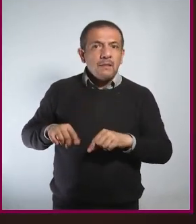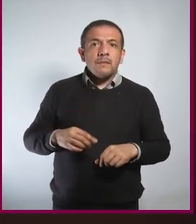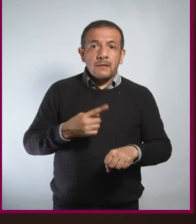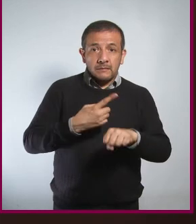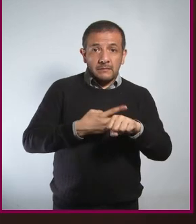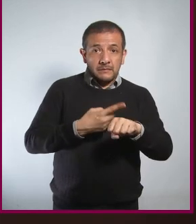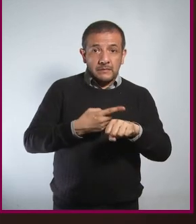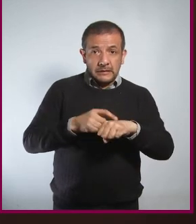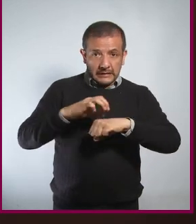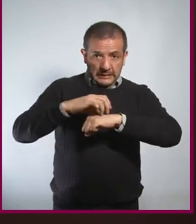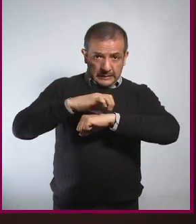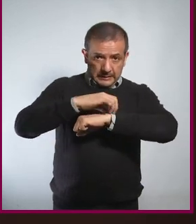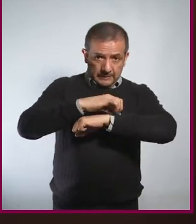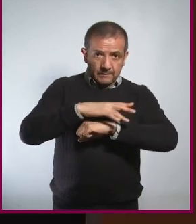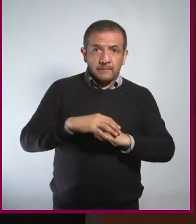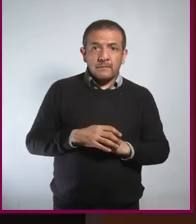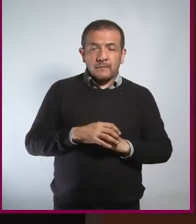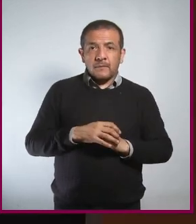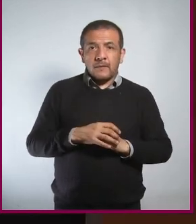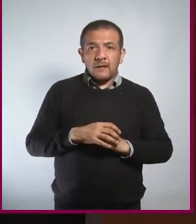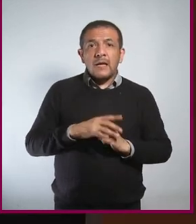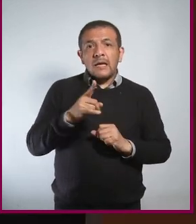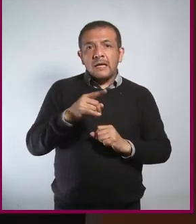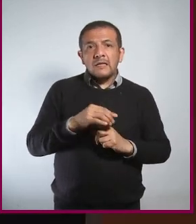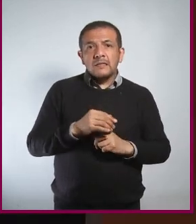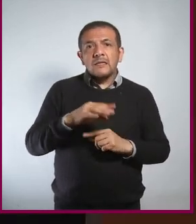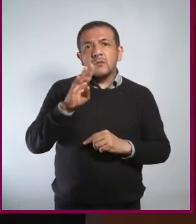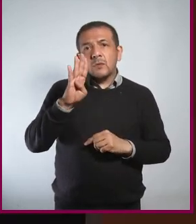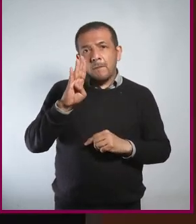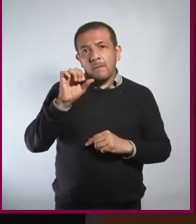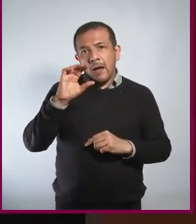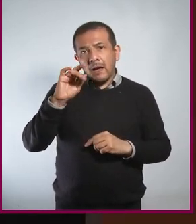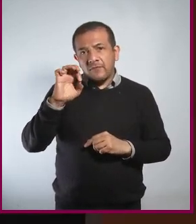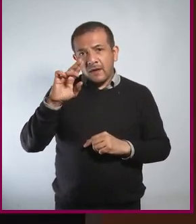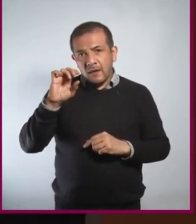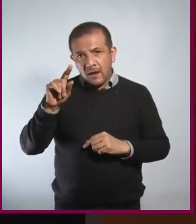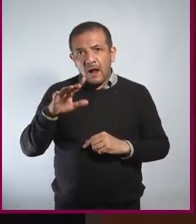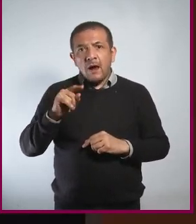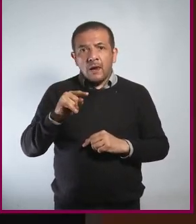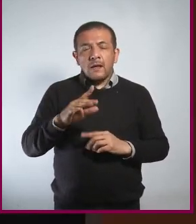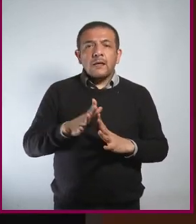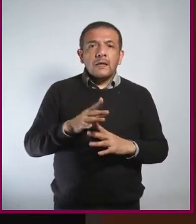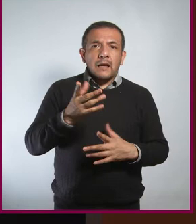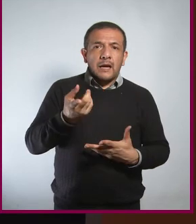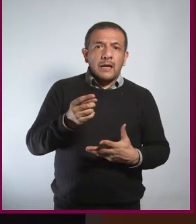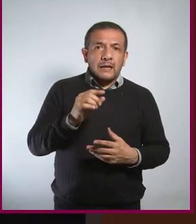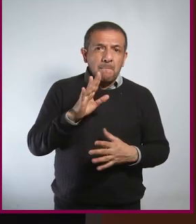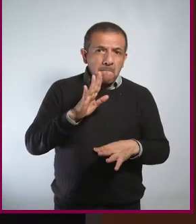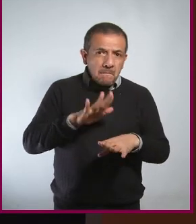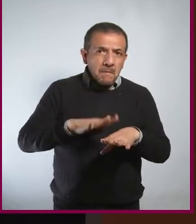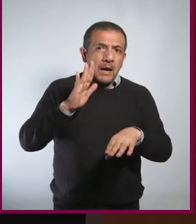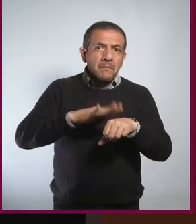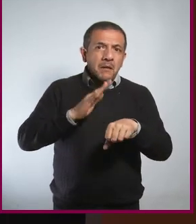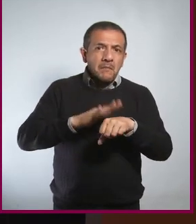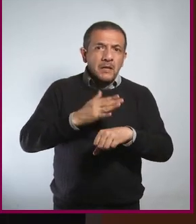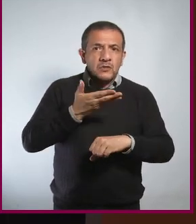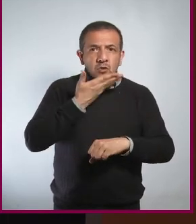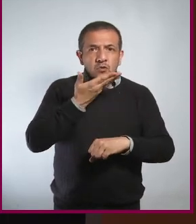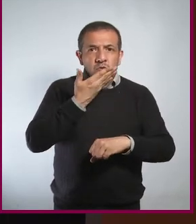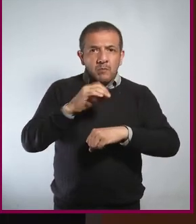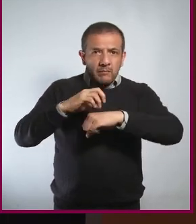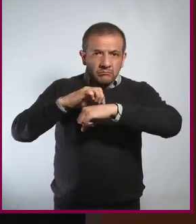las enfermedades por riquecias, que son un tipo de bacteria, son las enfermedades más frecuentemente transmitidas